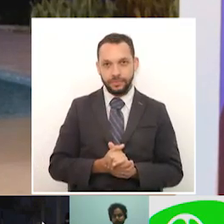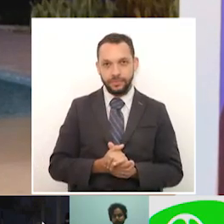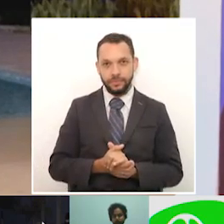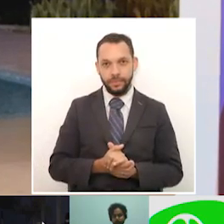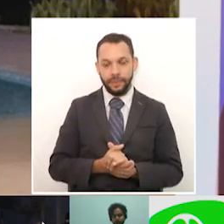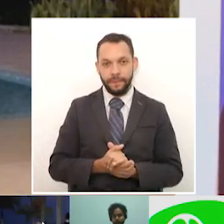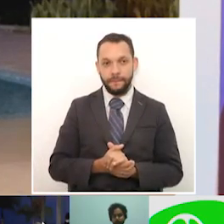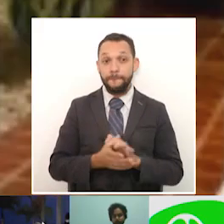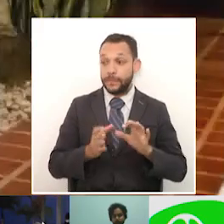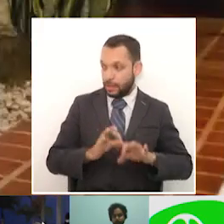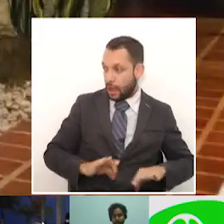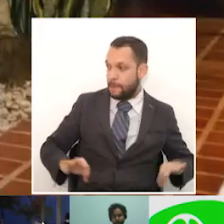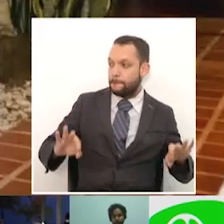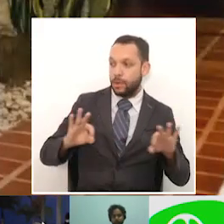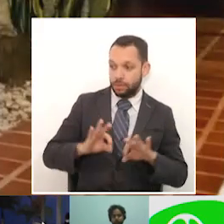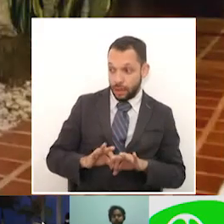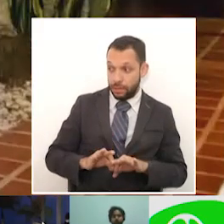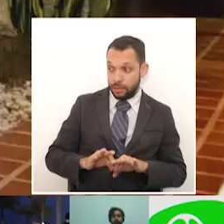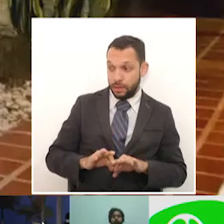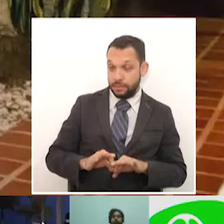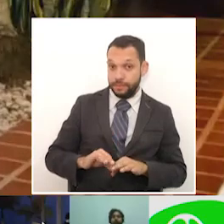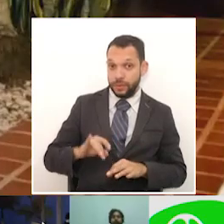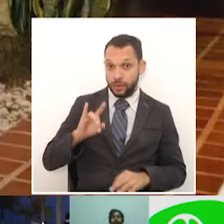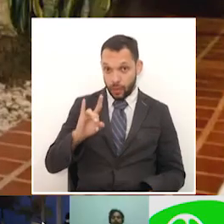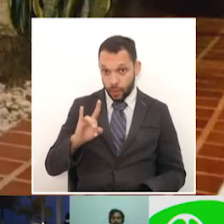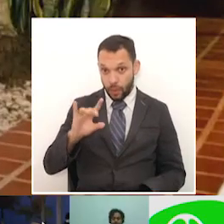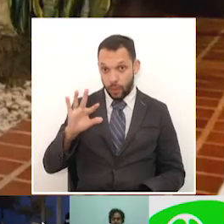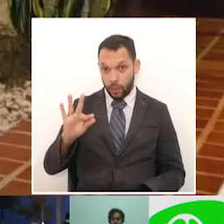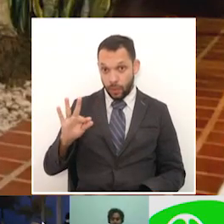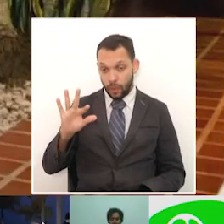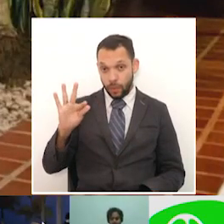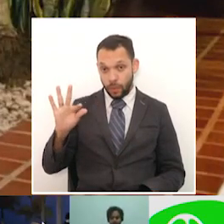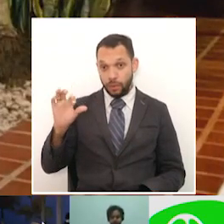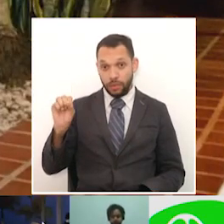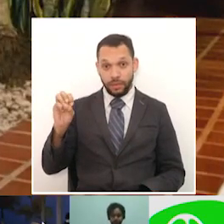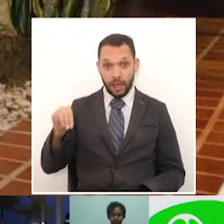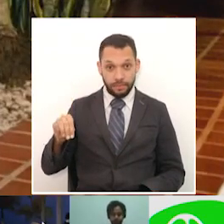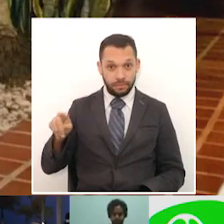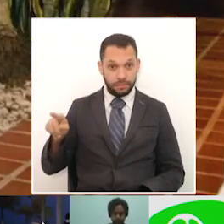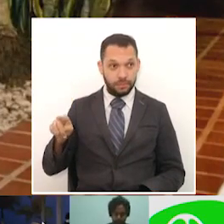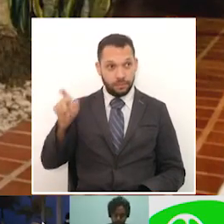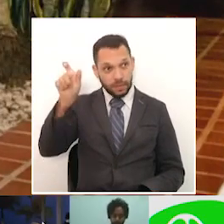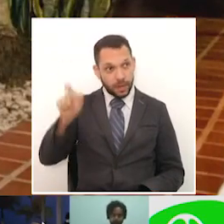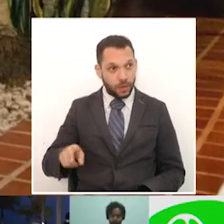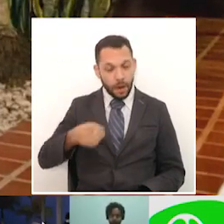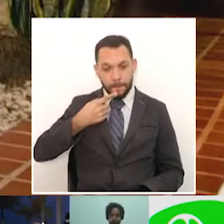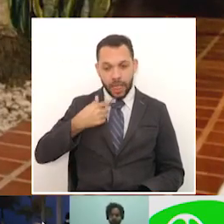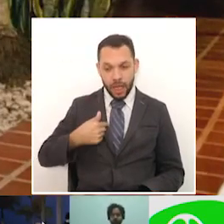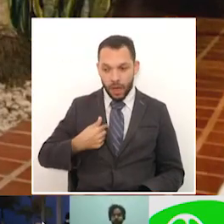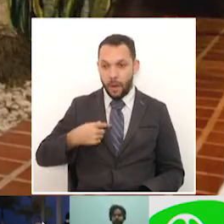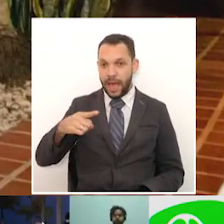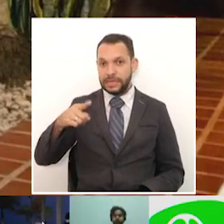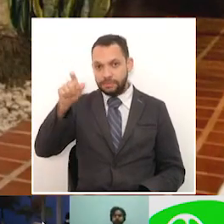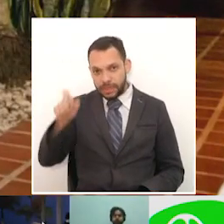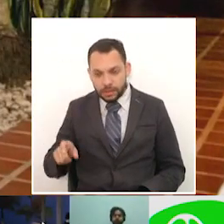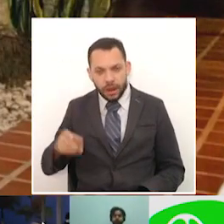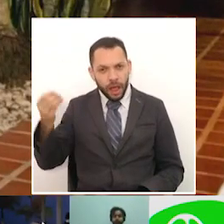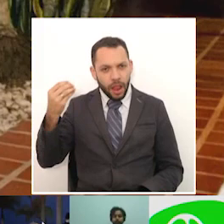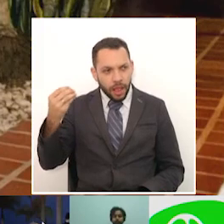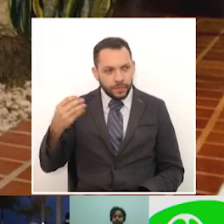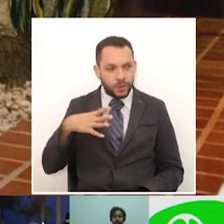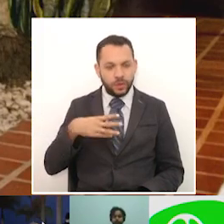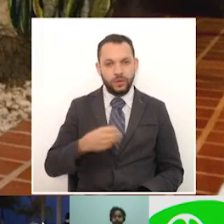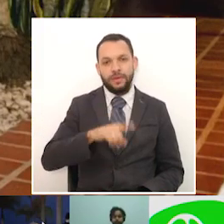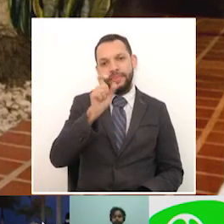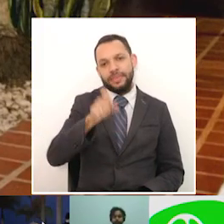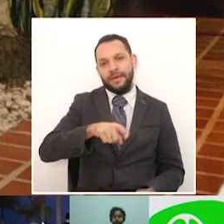Es muy importante lo que Uttam nos está diciendo desde India. Y es a lo que los seres humanos debemos de llegar.